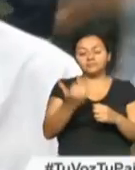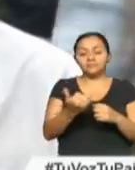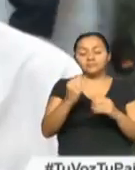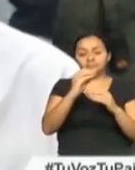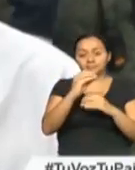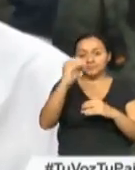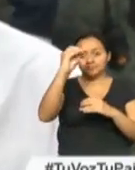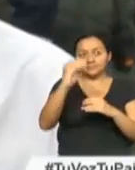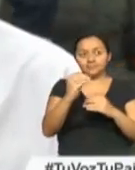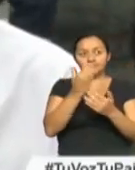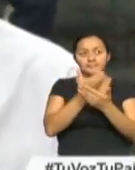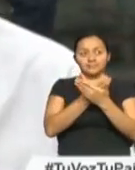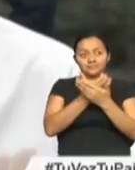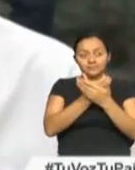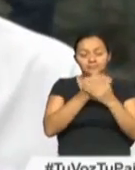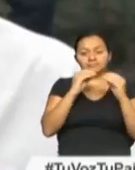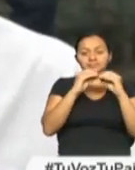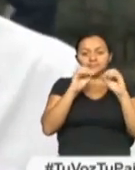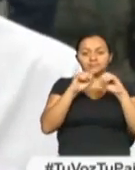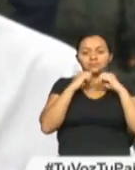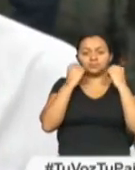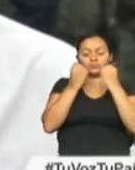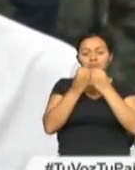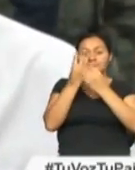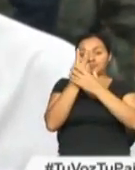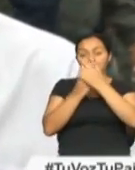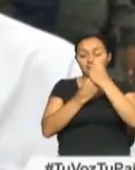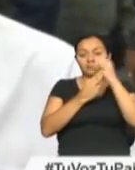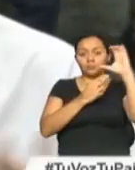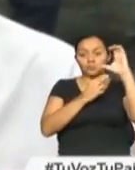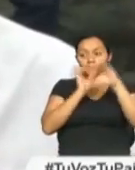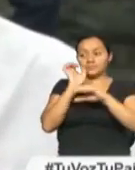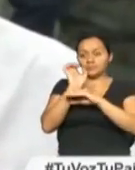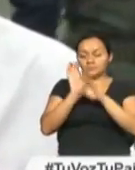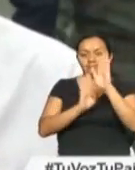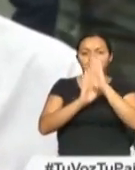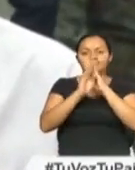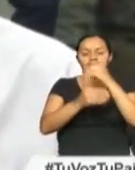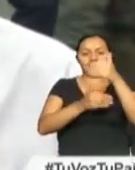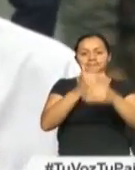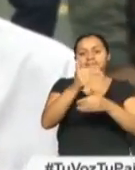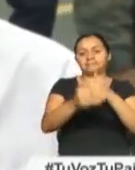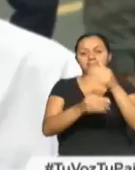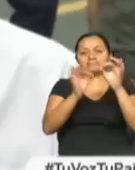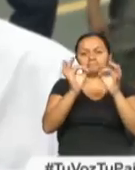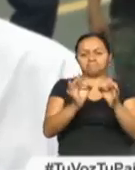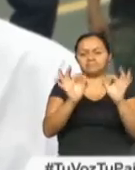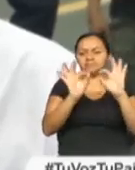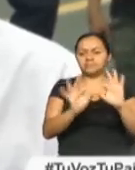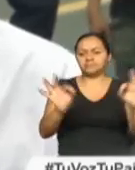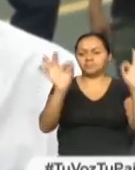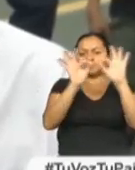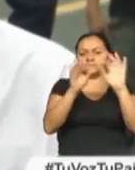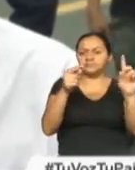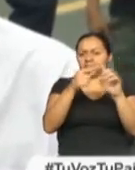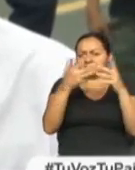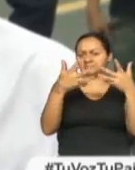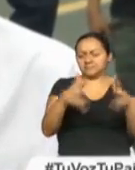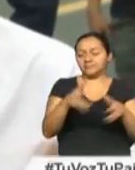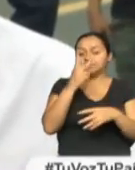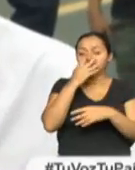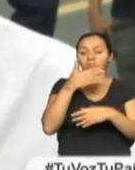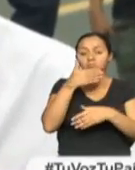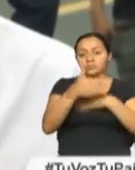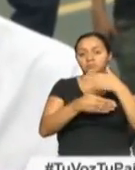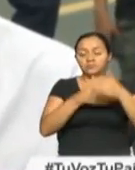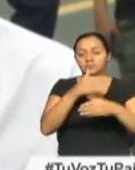económicos y sociales de los dos países en estos últimos años han avanzado en forma muy importante, es algo